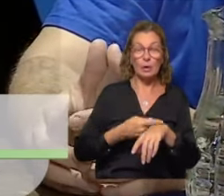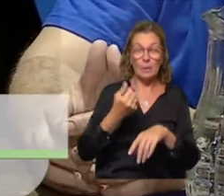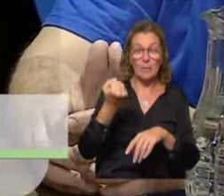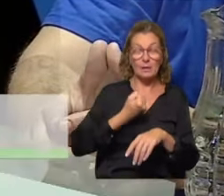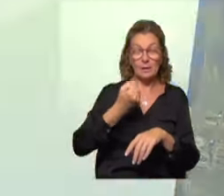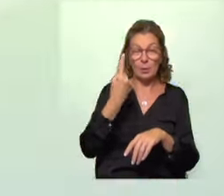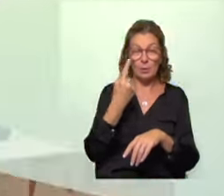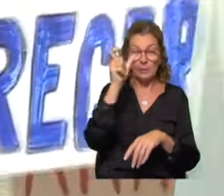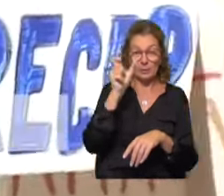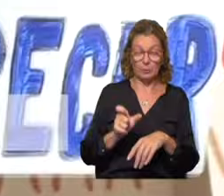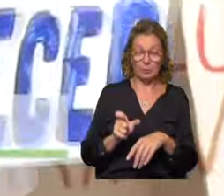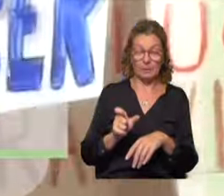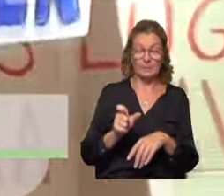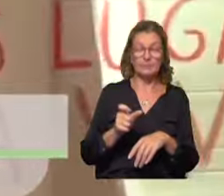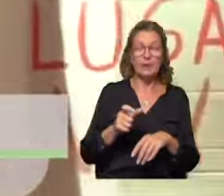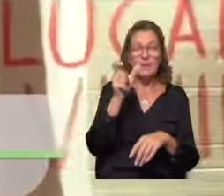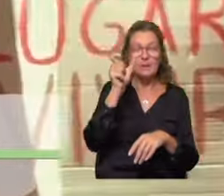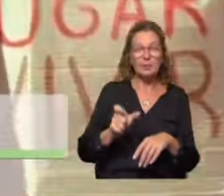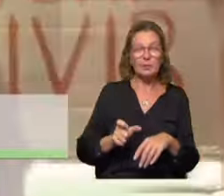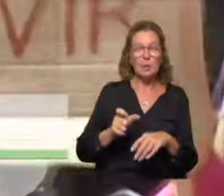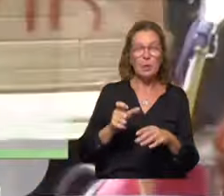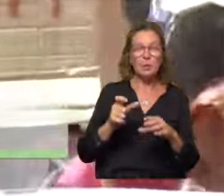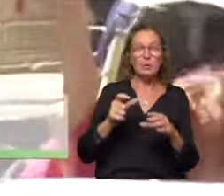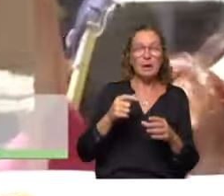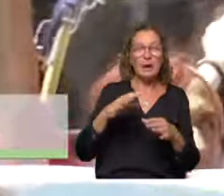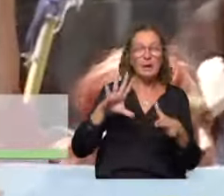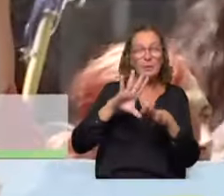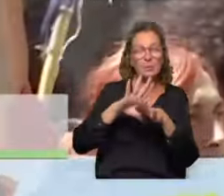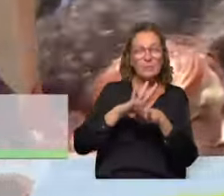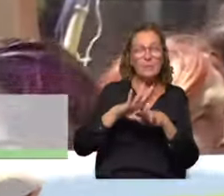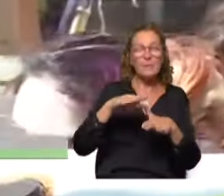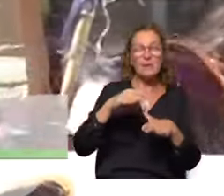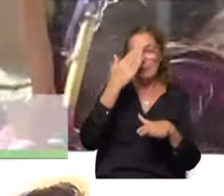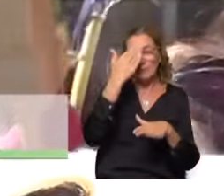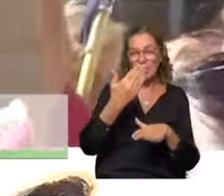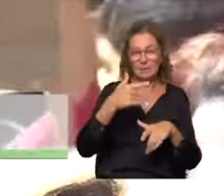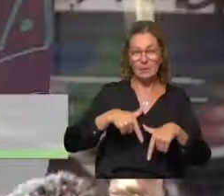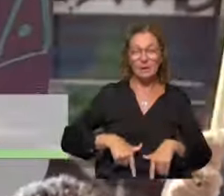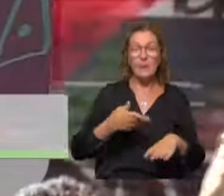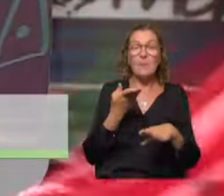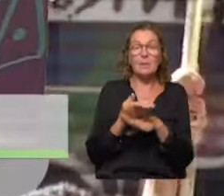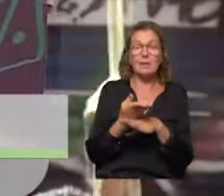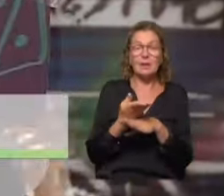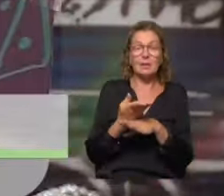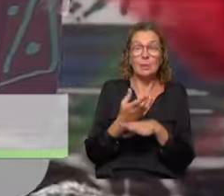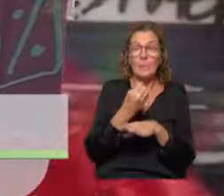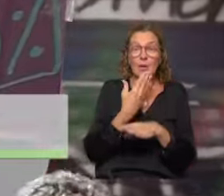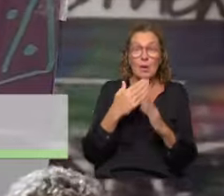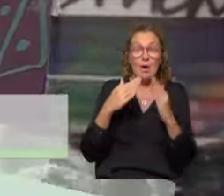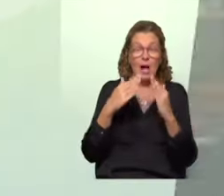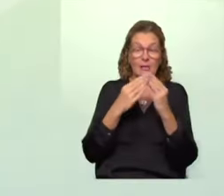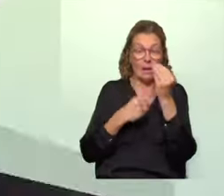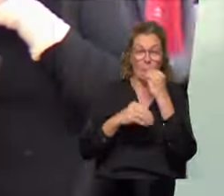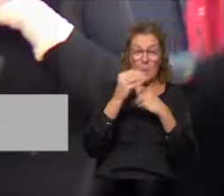de un trabajador. Las personas usuarias de los centros nocturnos del Mides se manifestaron frente al Ministerio en reclamo de condiciones dignas de vivienda y